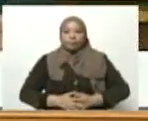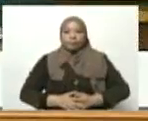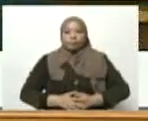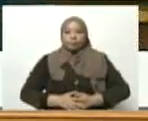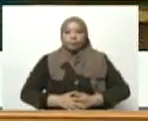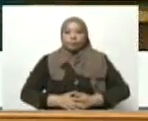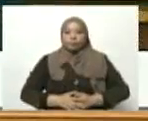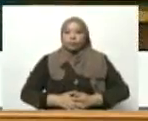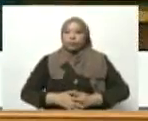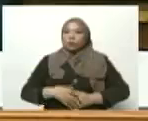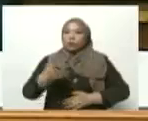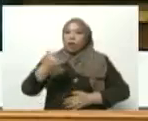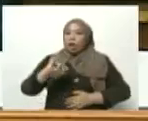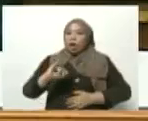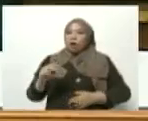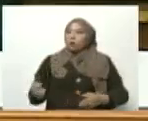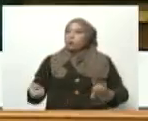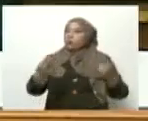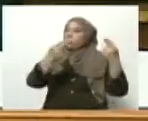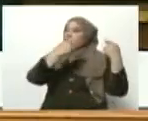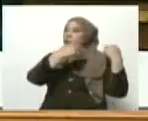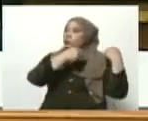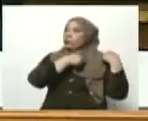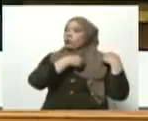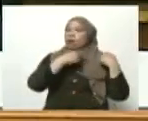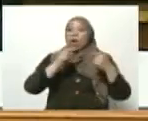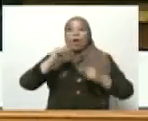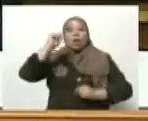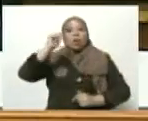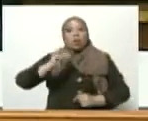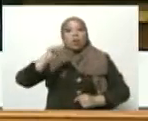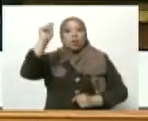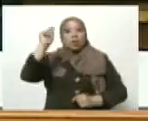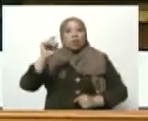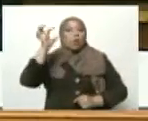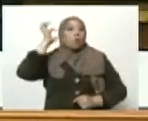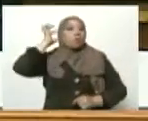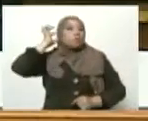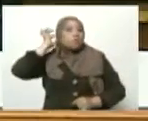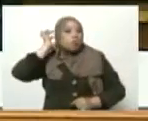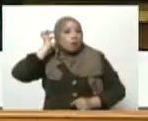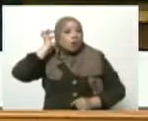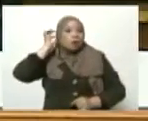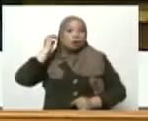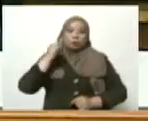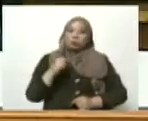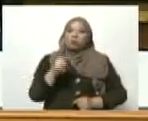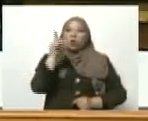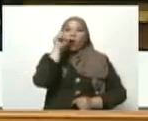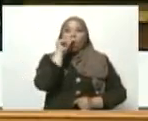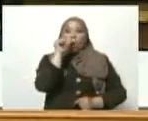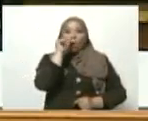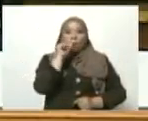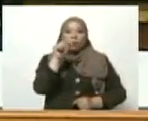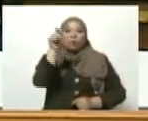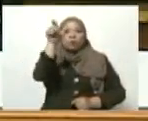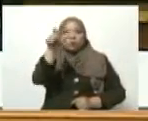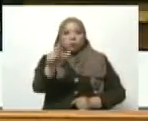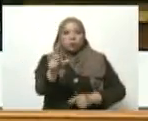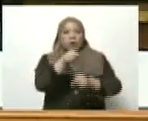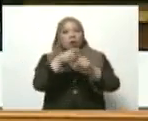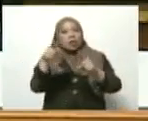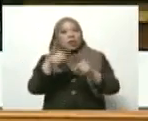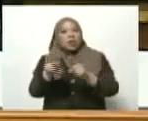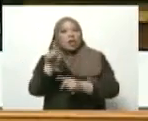Se designa una comisión conformada por la diputada América Pérez, el diputado Pedro Infante, el diputado